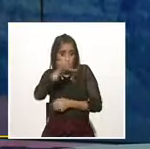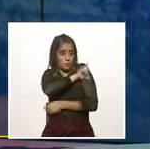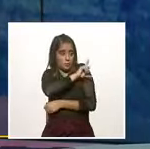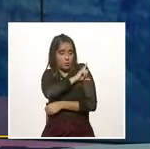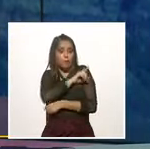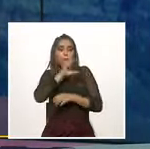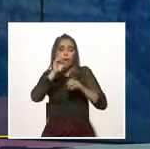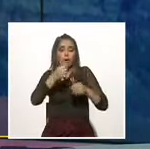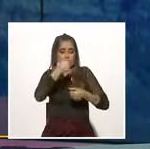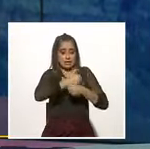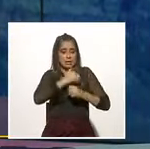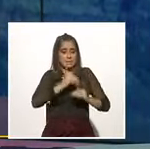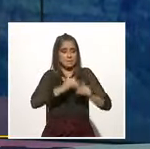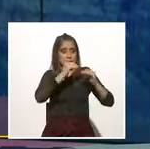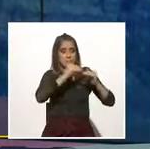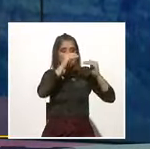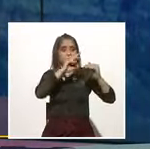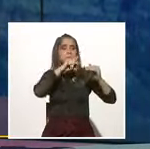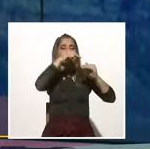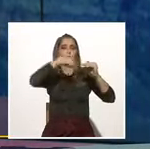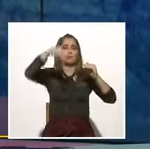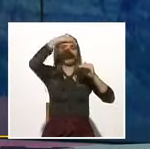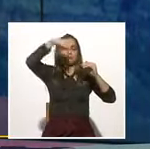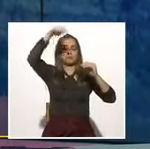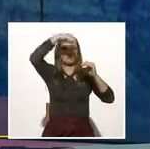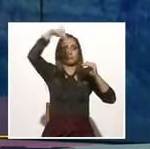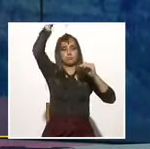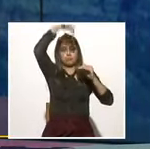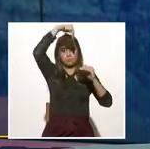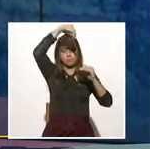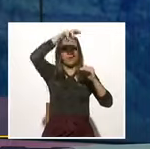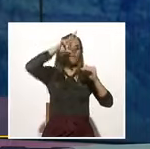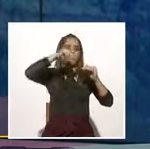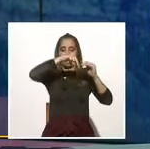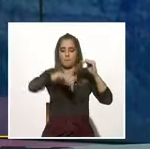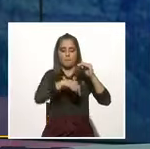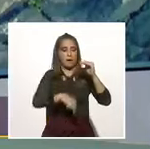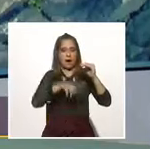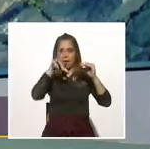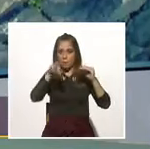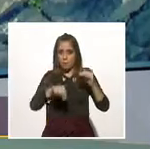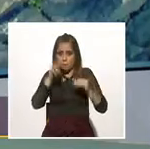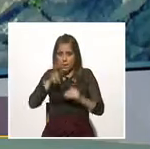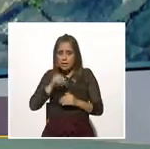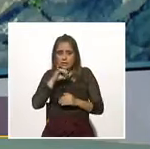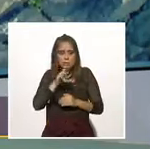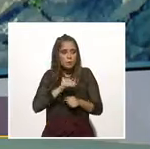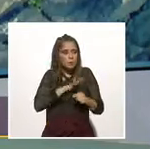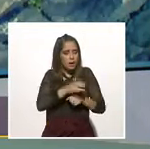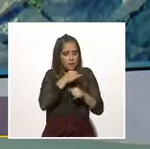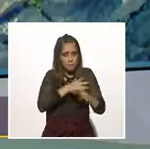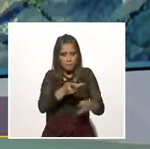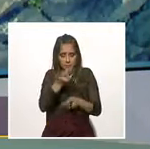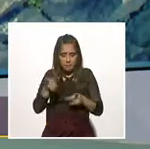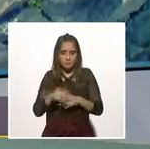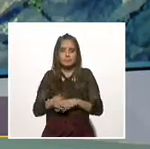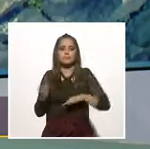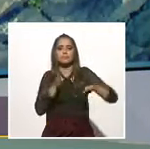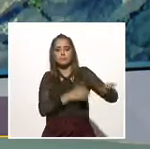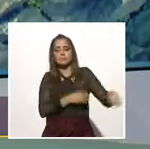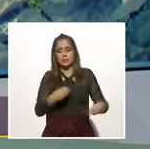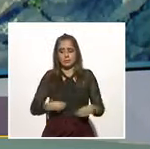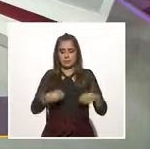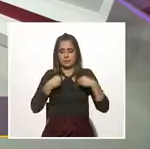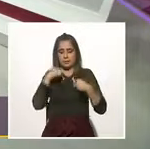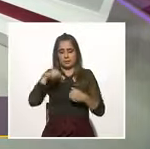del sexto piso deben subir al octavo en lugar de bajar? Y también nos pregunta Guillén Vadillo, para los que vivimos